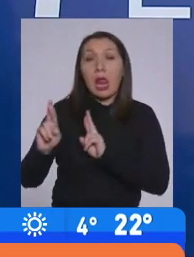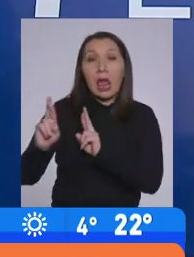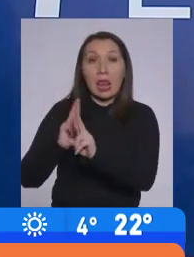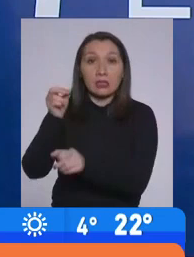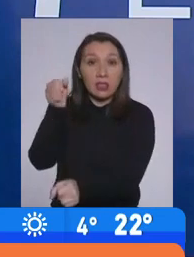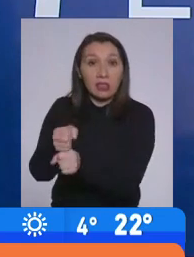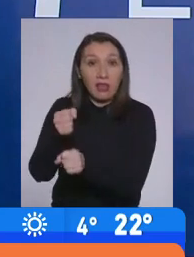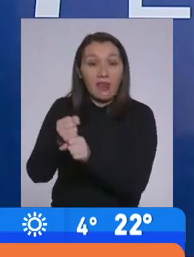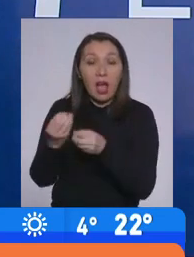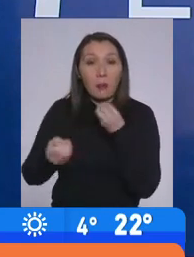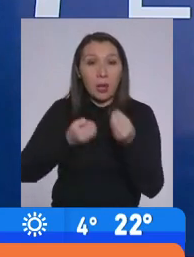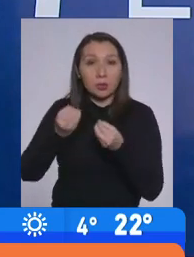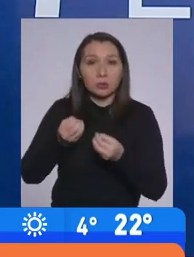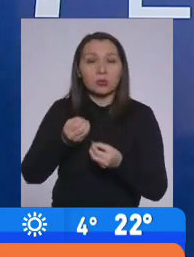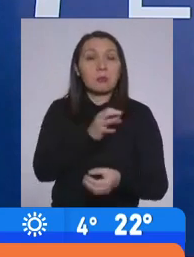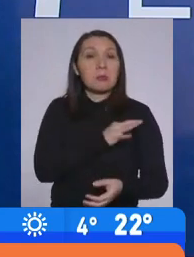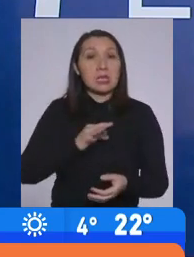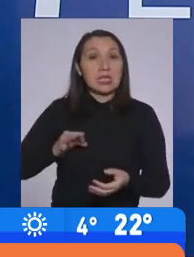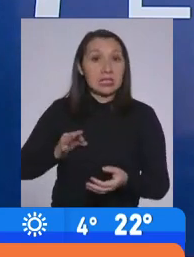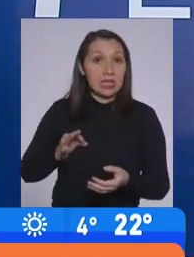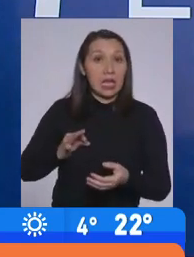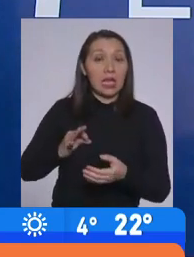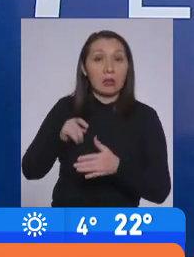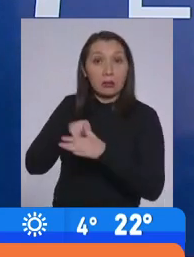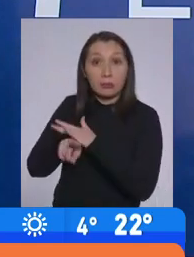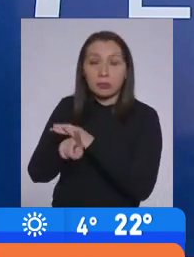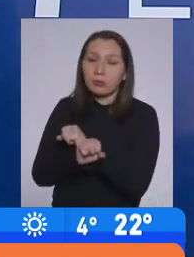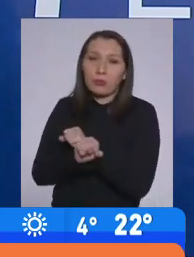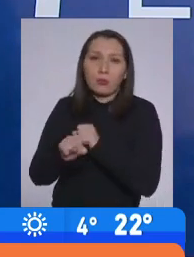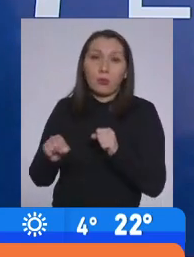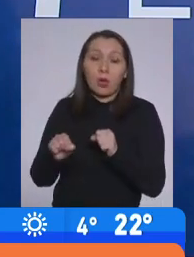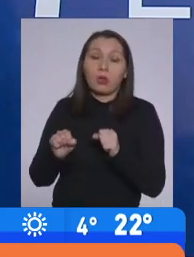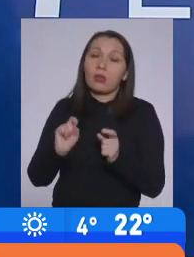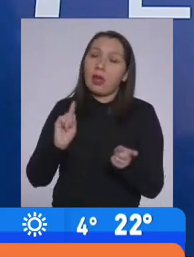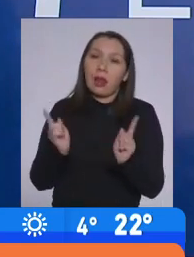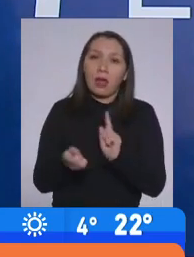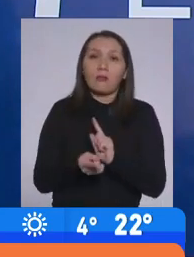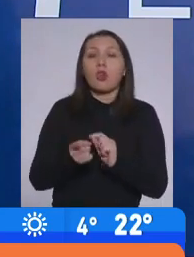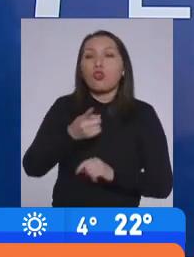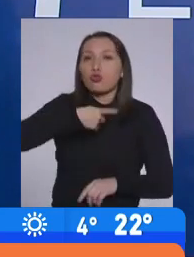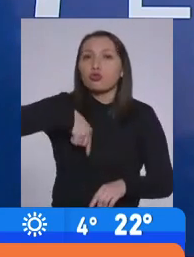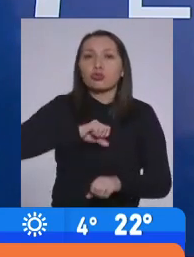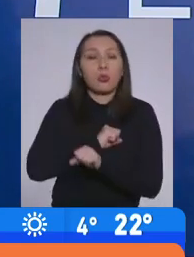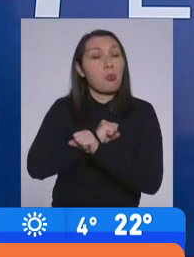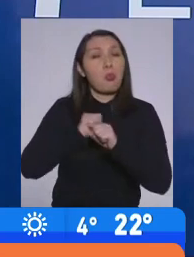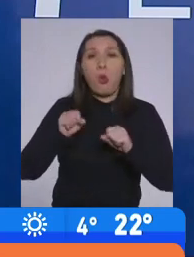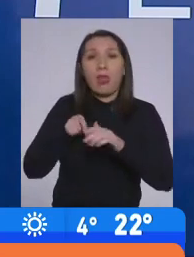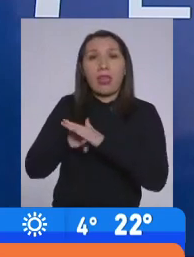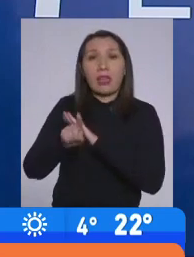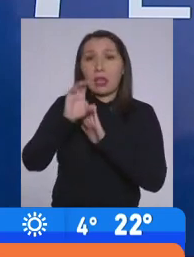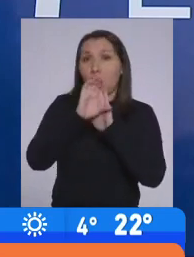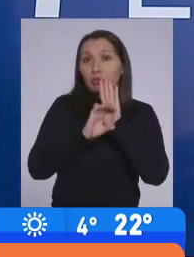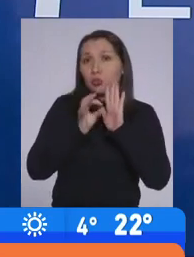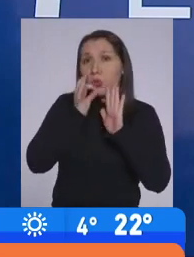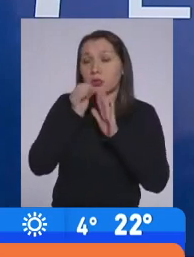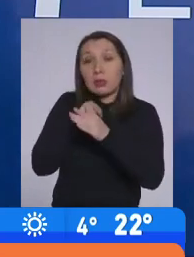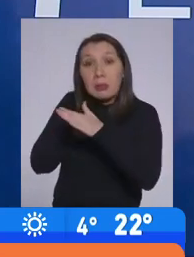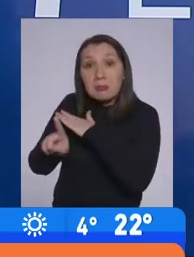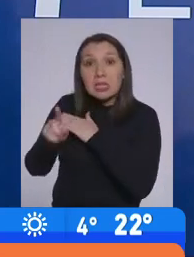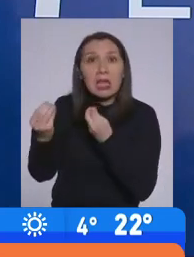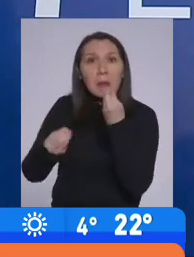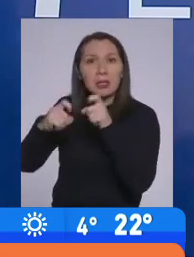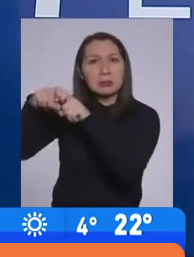relaciones laborales en que nuestro ministerio tenga facultades al contrario tenemos imposibilidad constitucional para